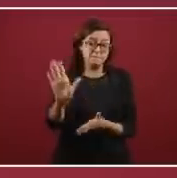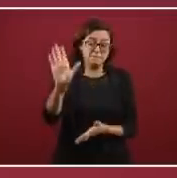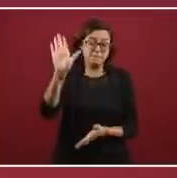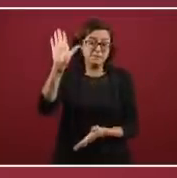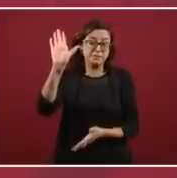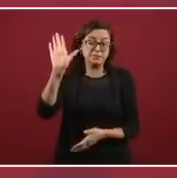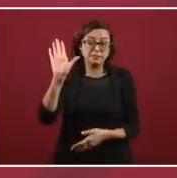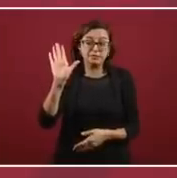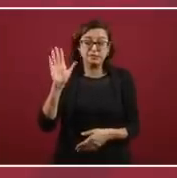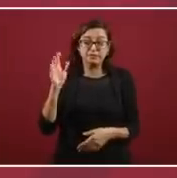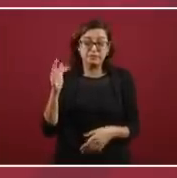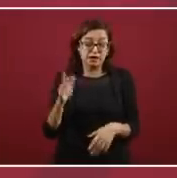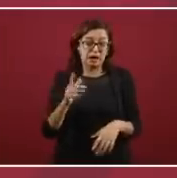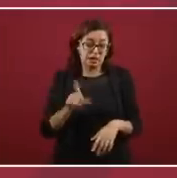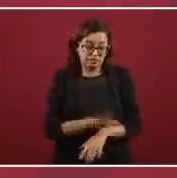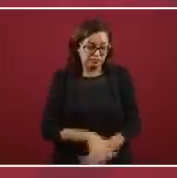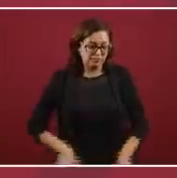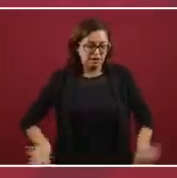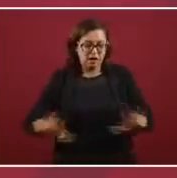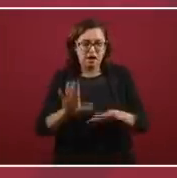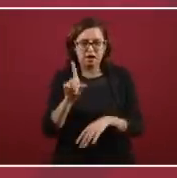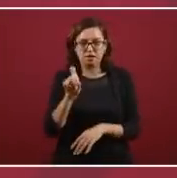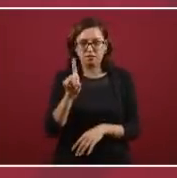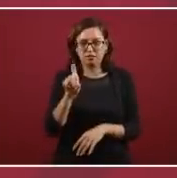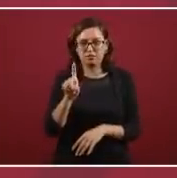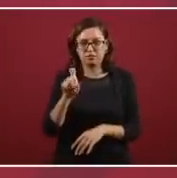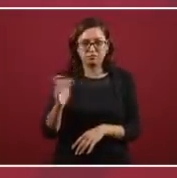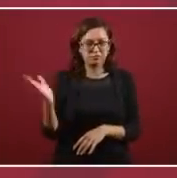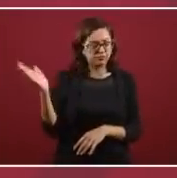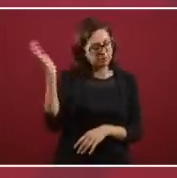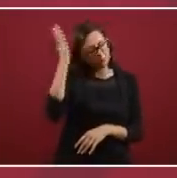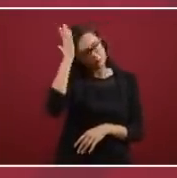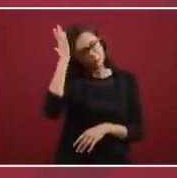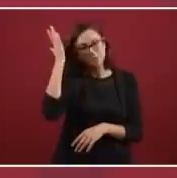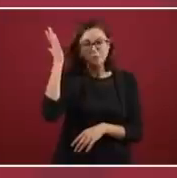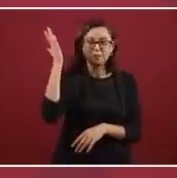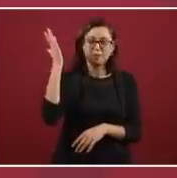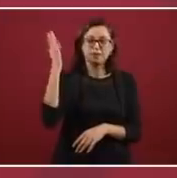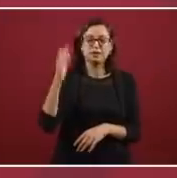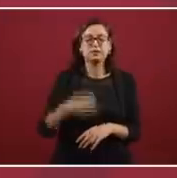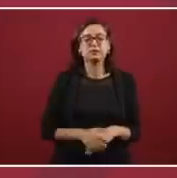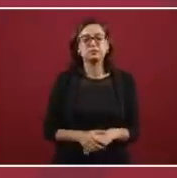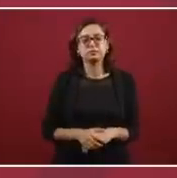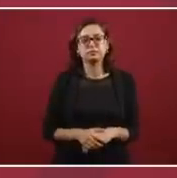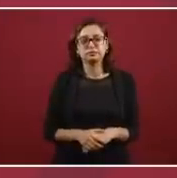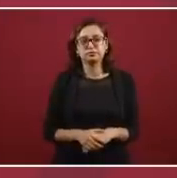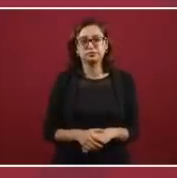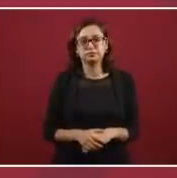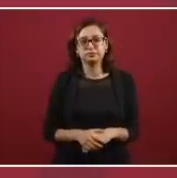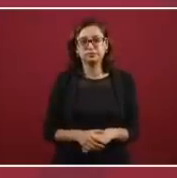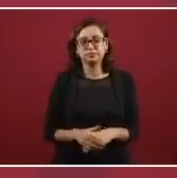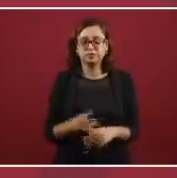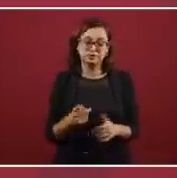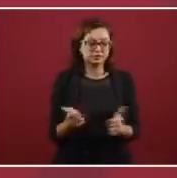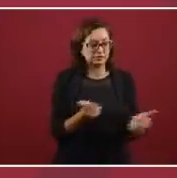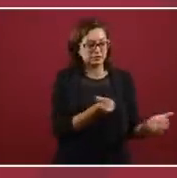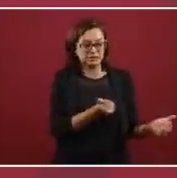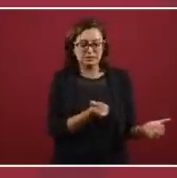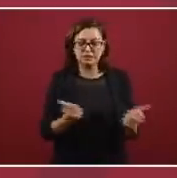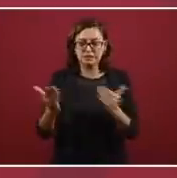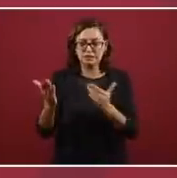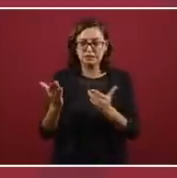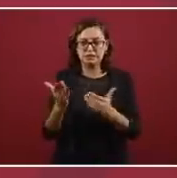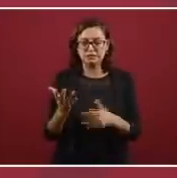por el agua, se golpeó la cabeza, lo tuvieron que llevar a